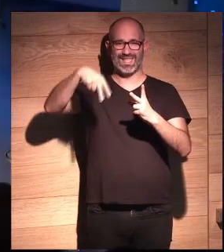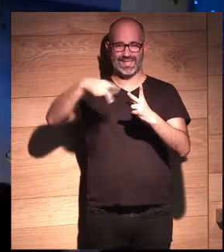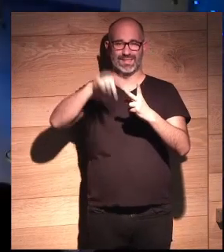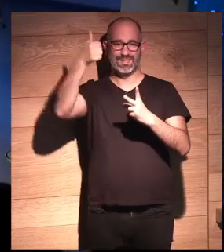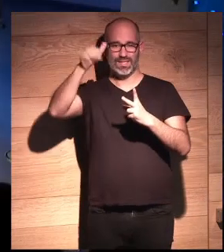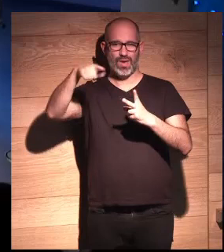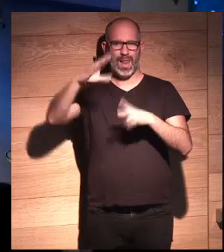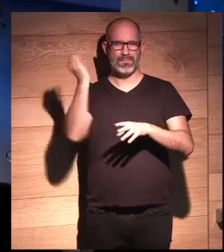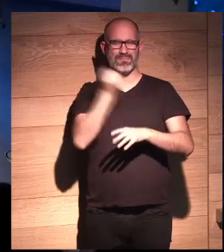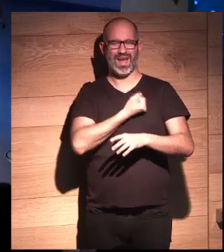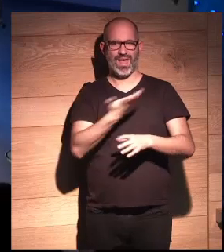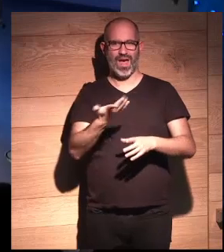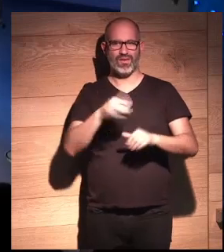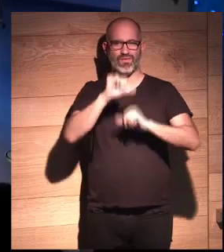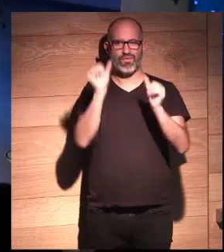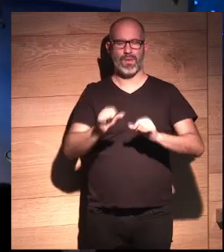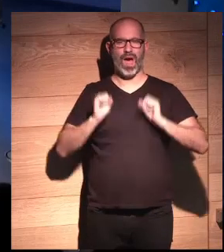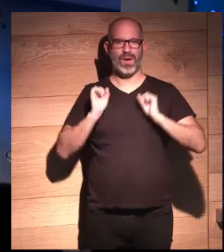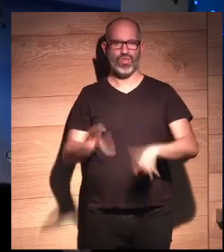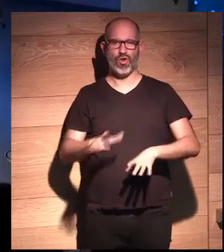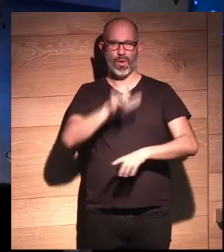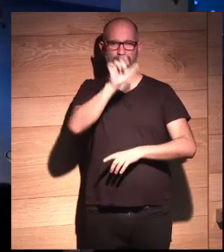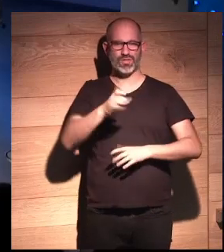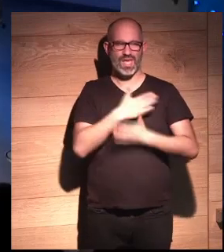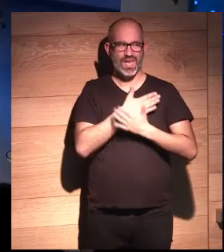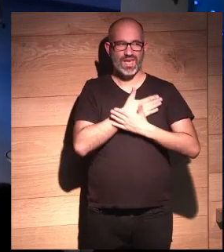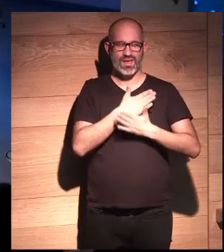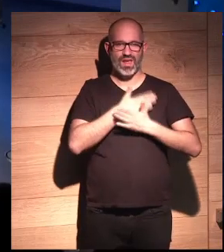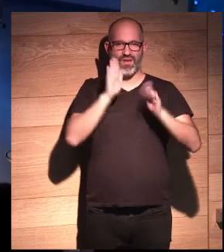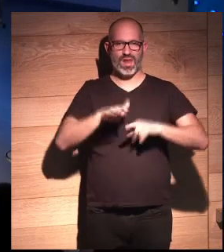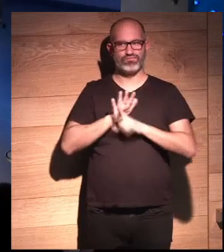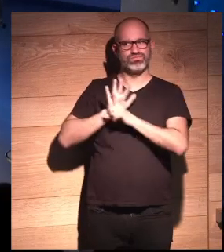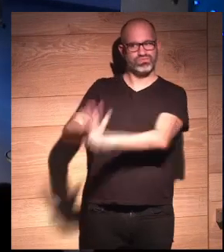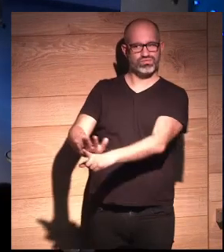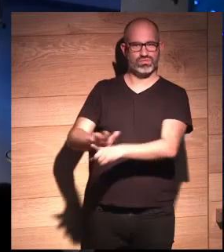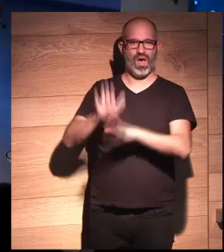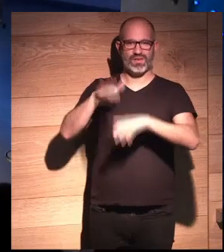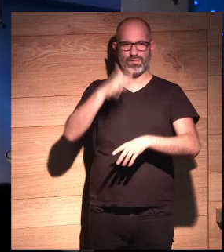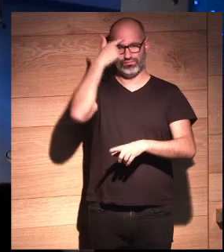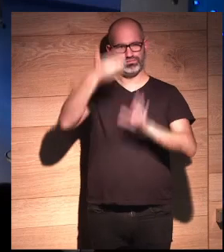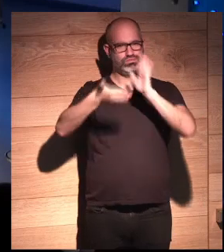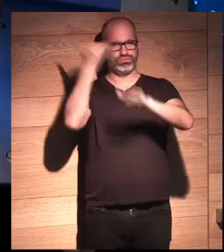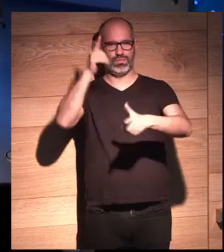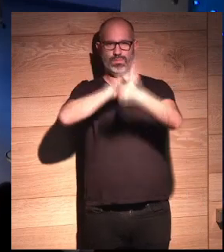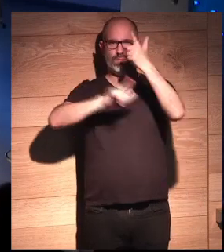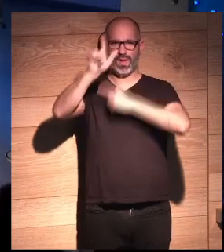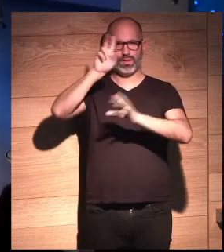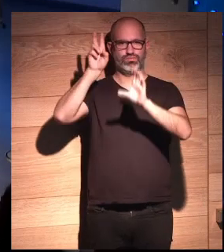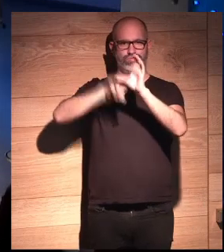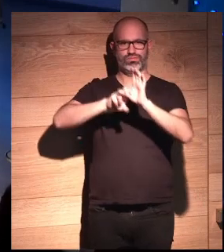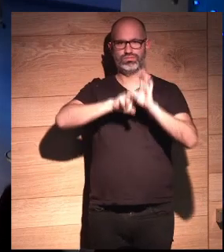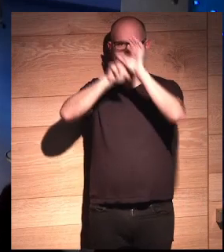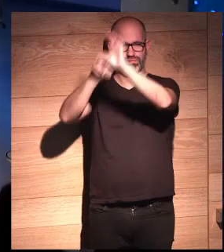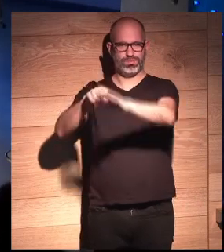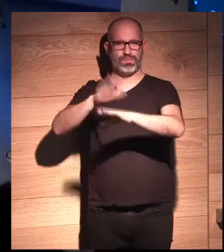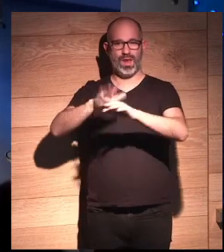Martín es una persona marcada por el abandono de la gente a la que quiere, que decide iniciar un viaje para empezar de nuevo. En